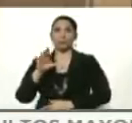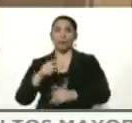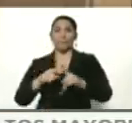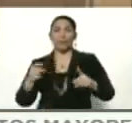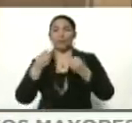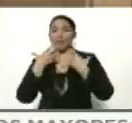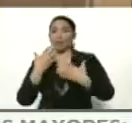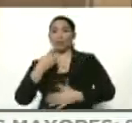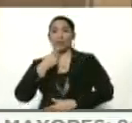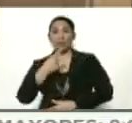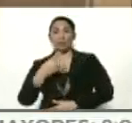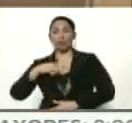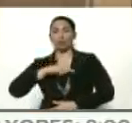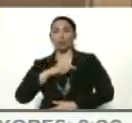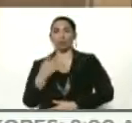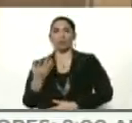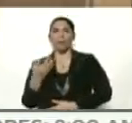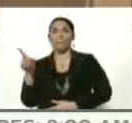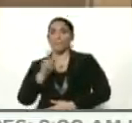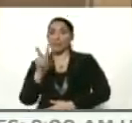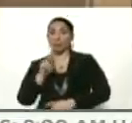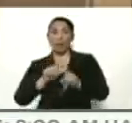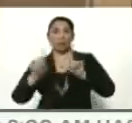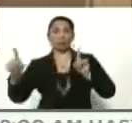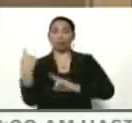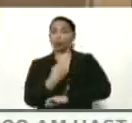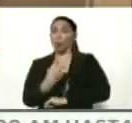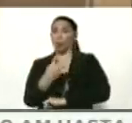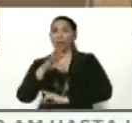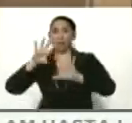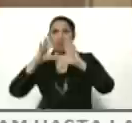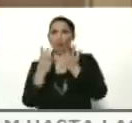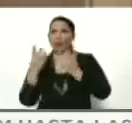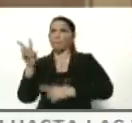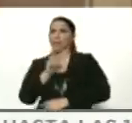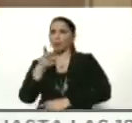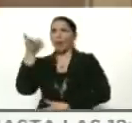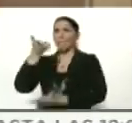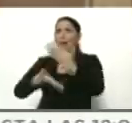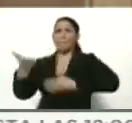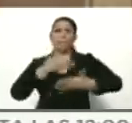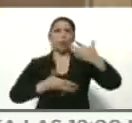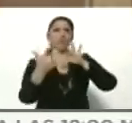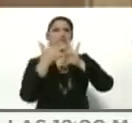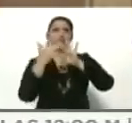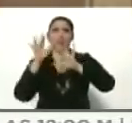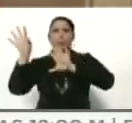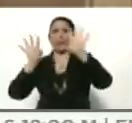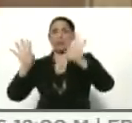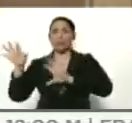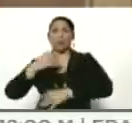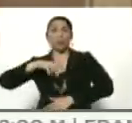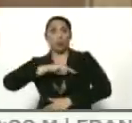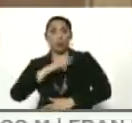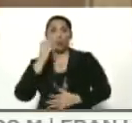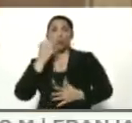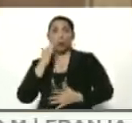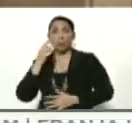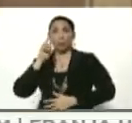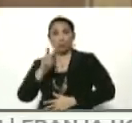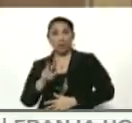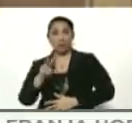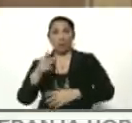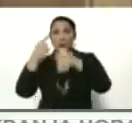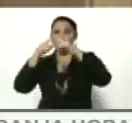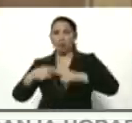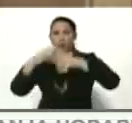lo decíamos, Venezuela no está aislada en el mundo. Venezuela está interrelacionada. Y cuando vemos la cifra, ya